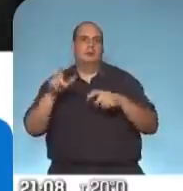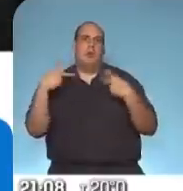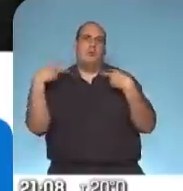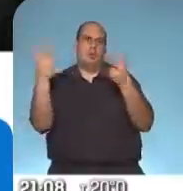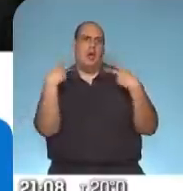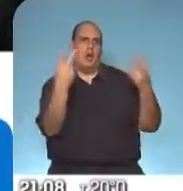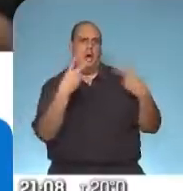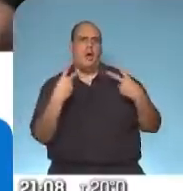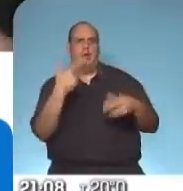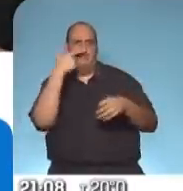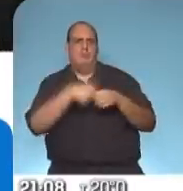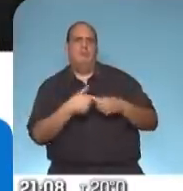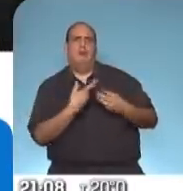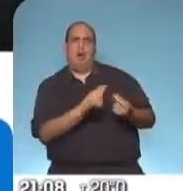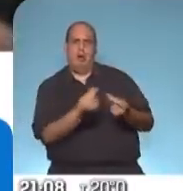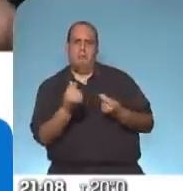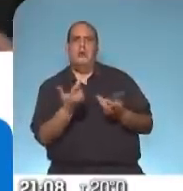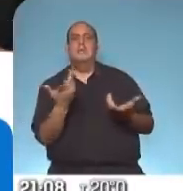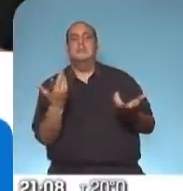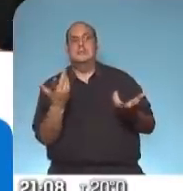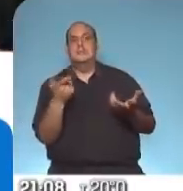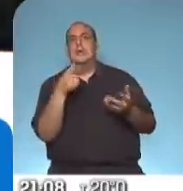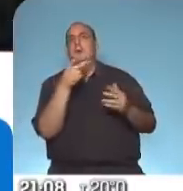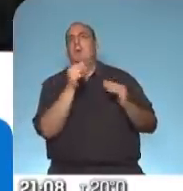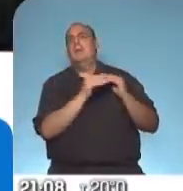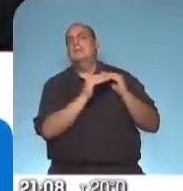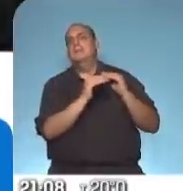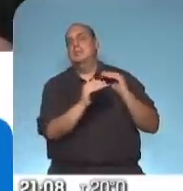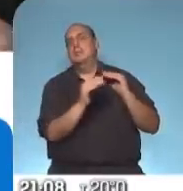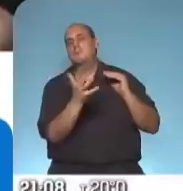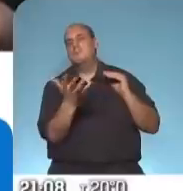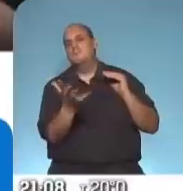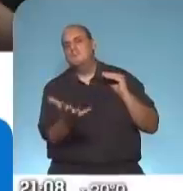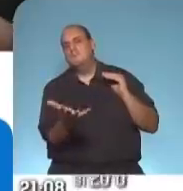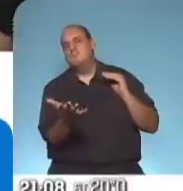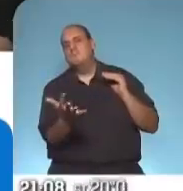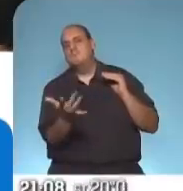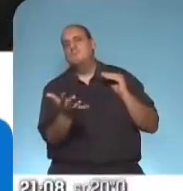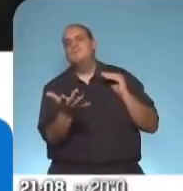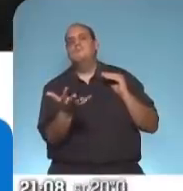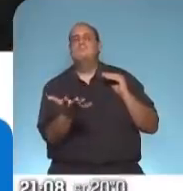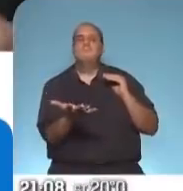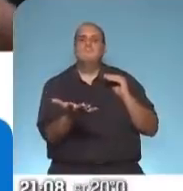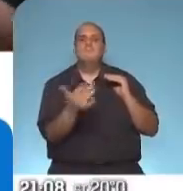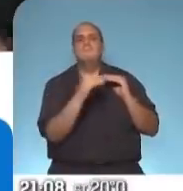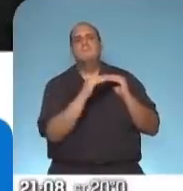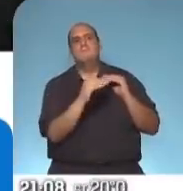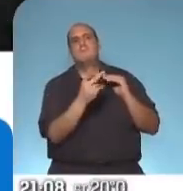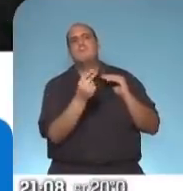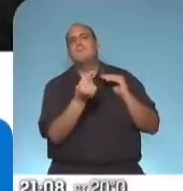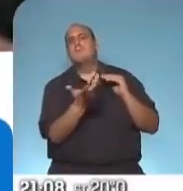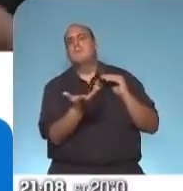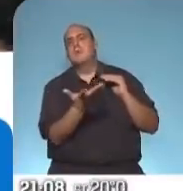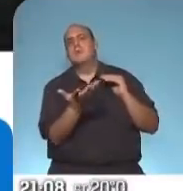la demanda. Seguramente se va a equilibrar en un precio que va a ser un precio que no va a